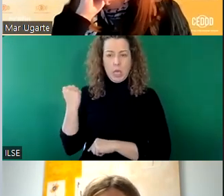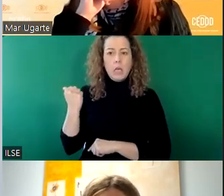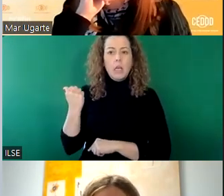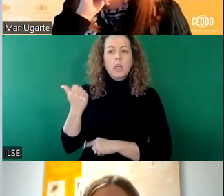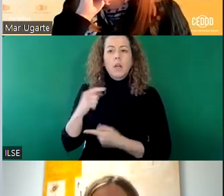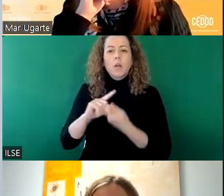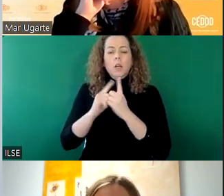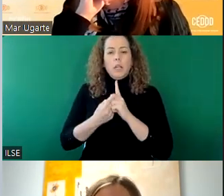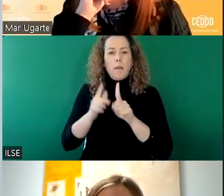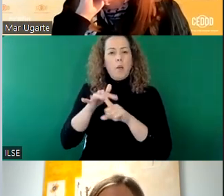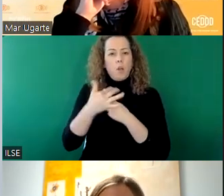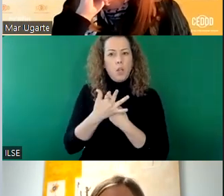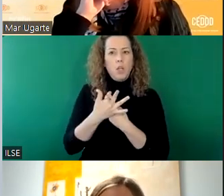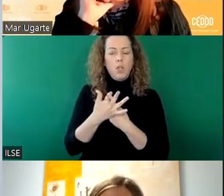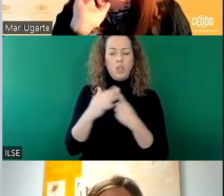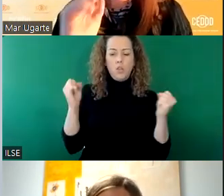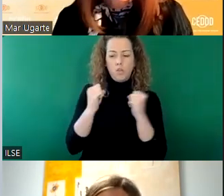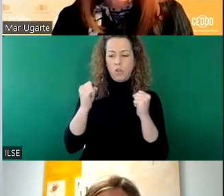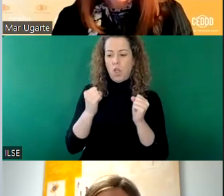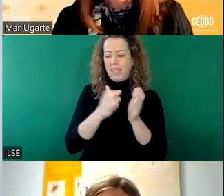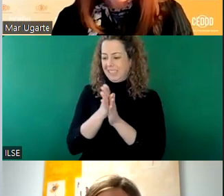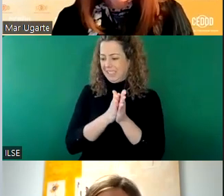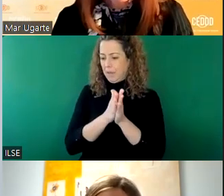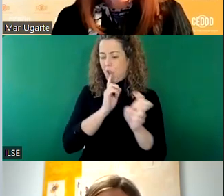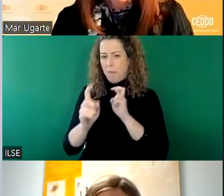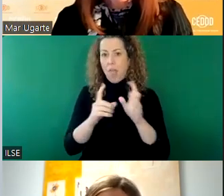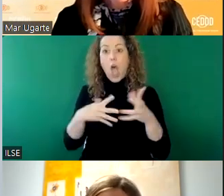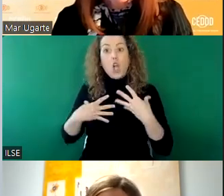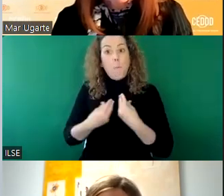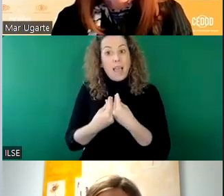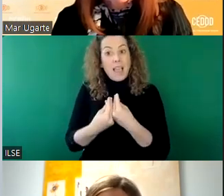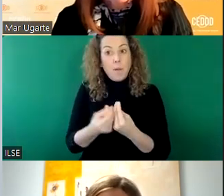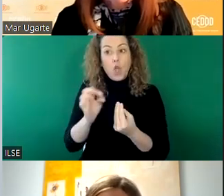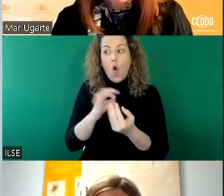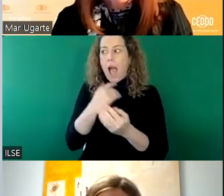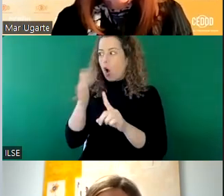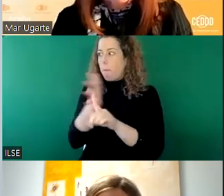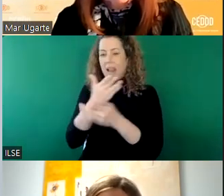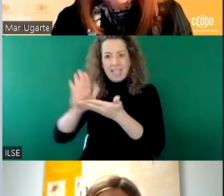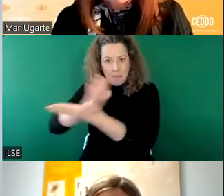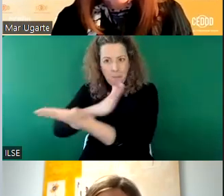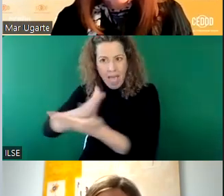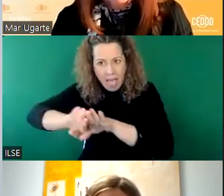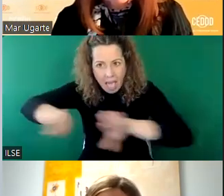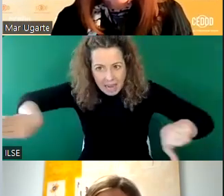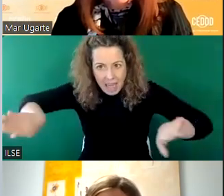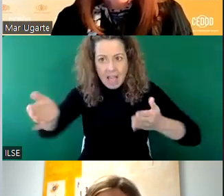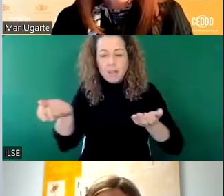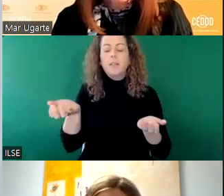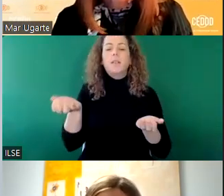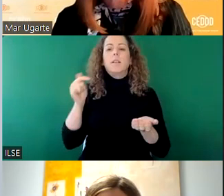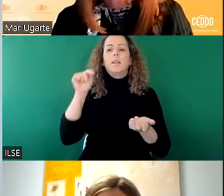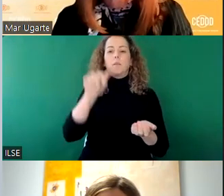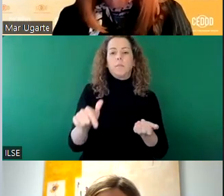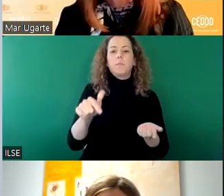cambios de contexto, desvío de estímulos amenazantes, acompañamientos o separación de peleas. Claro, es